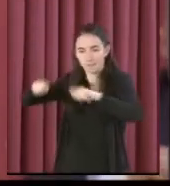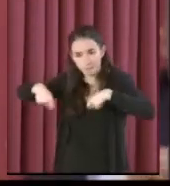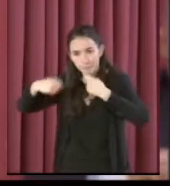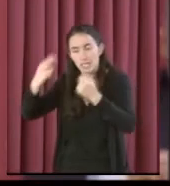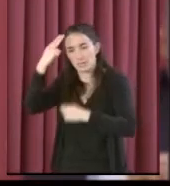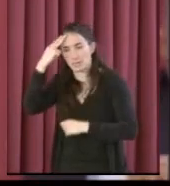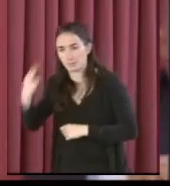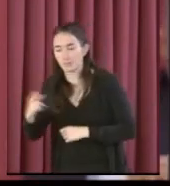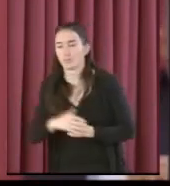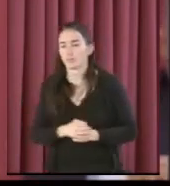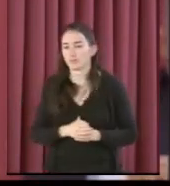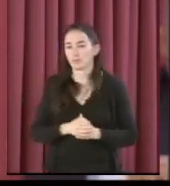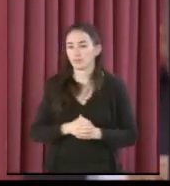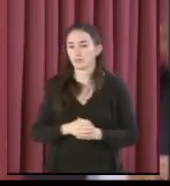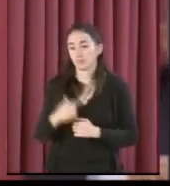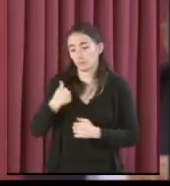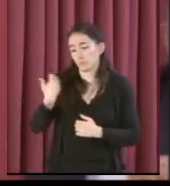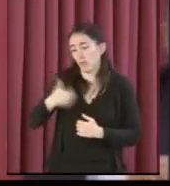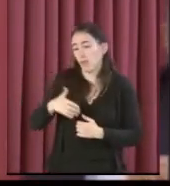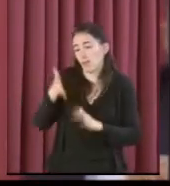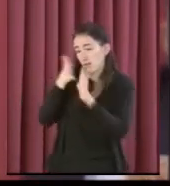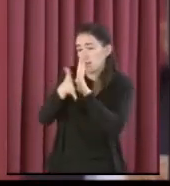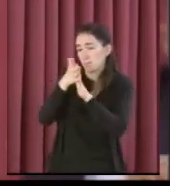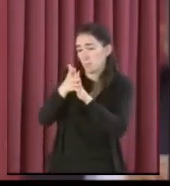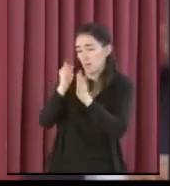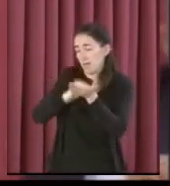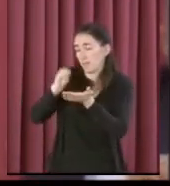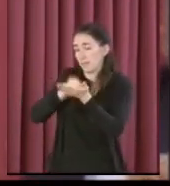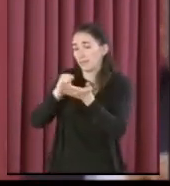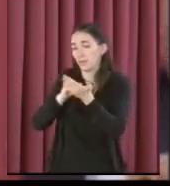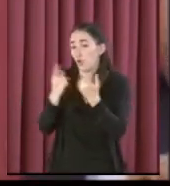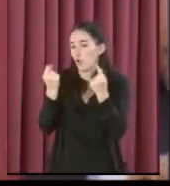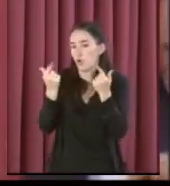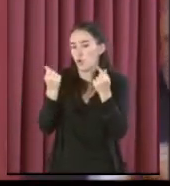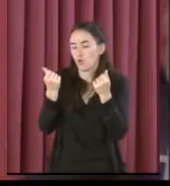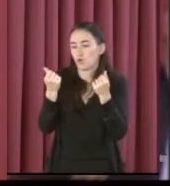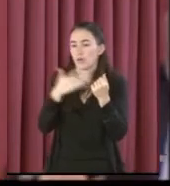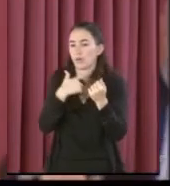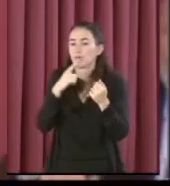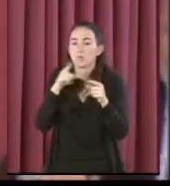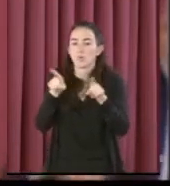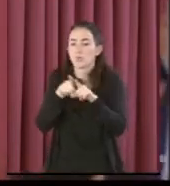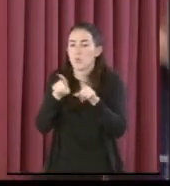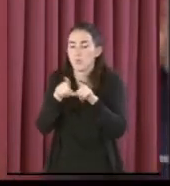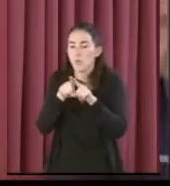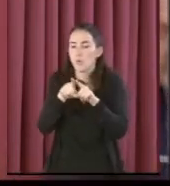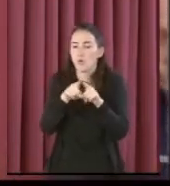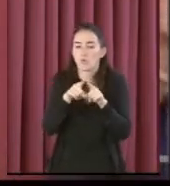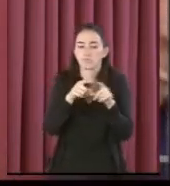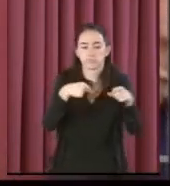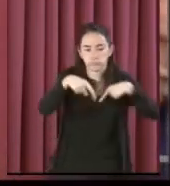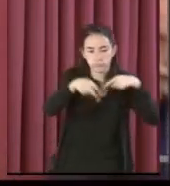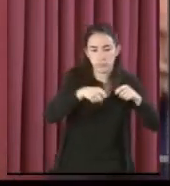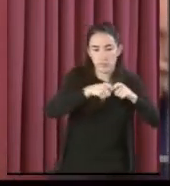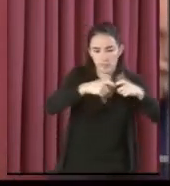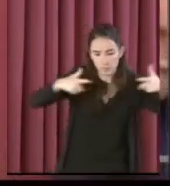Logroño, lo he comentado en más de una ocasión, representa, como pocas ciudades, el equilibrio entre urbanismo y